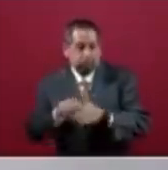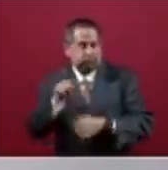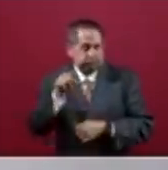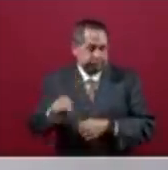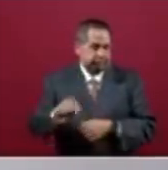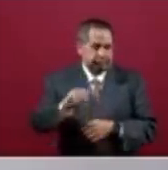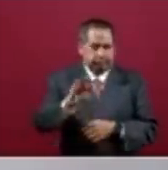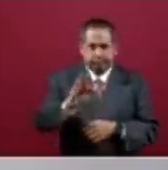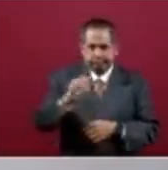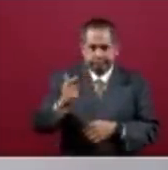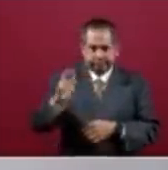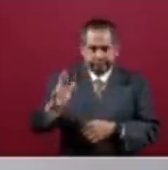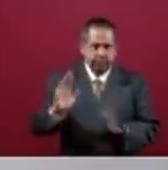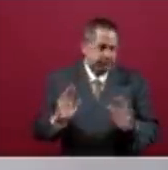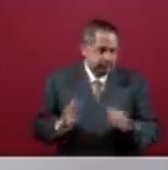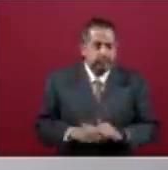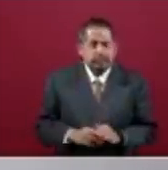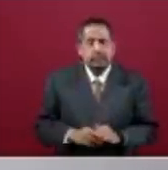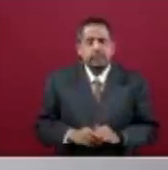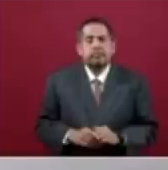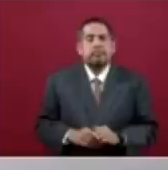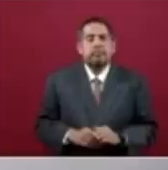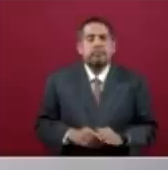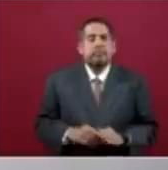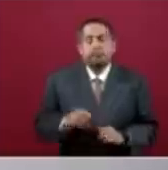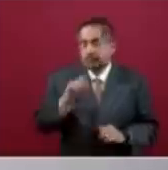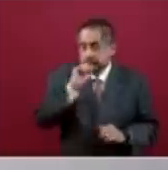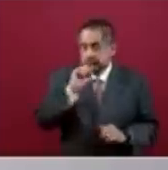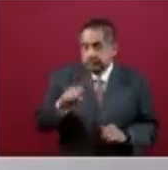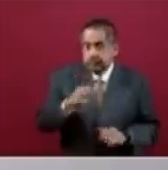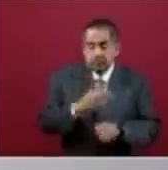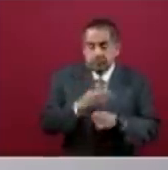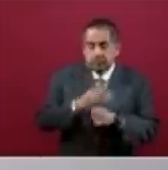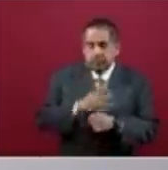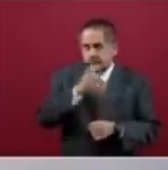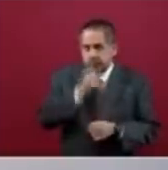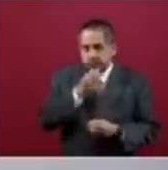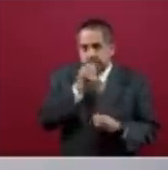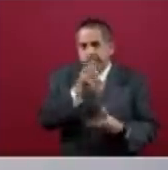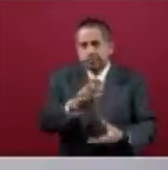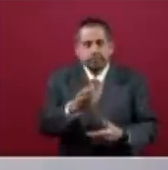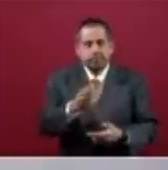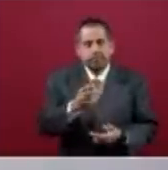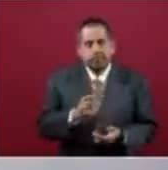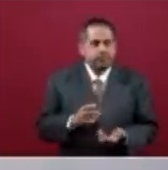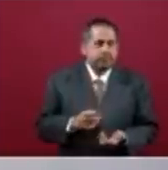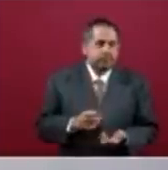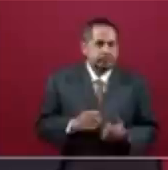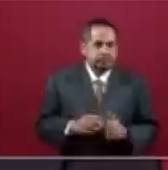cabo, pero por lo mismo yo no puedo